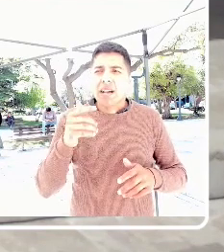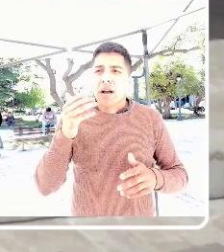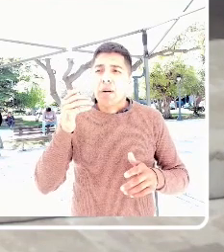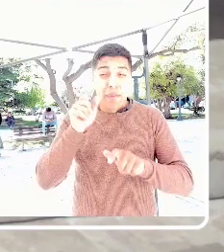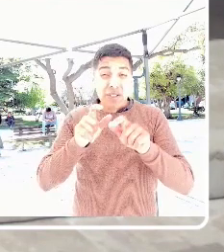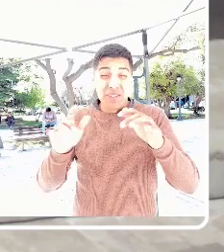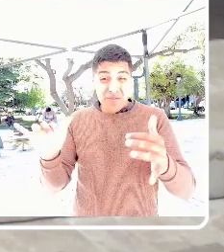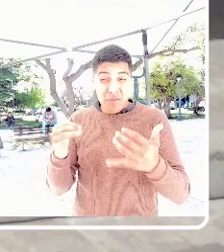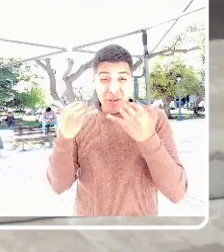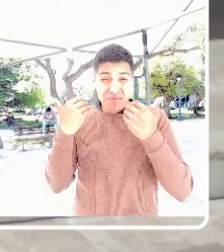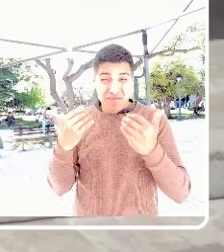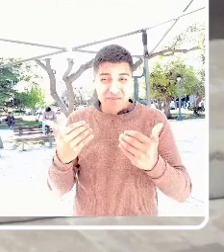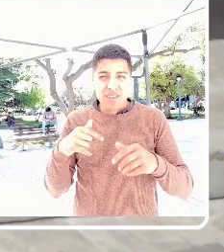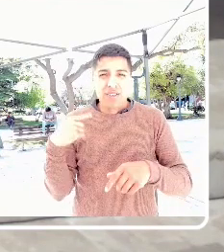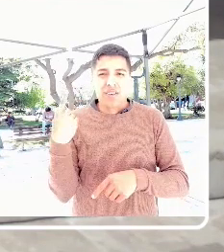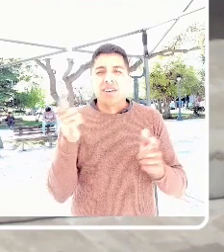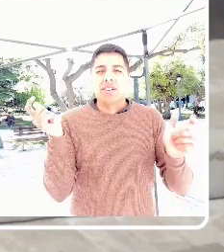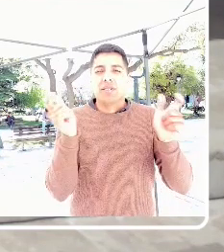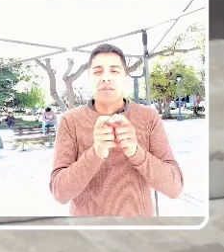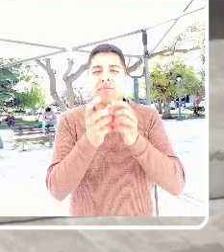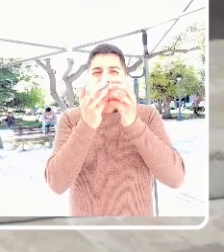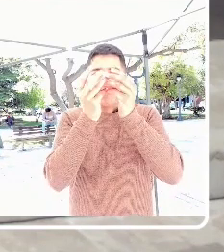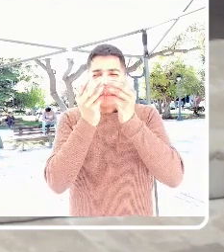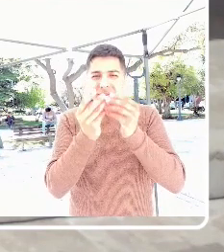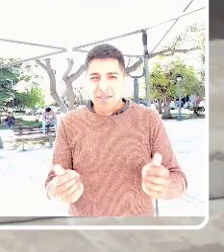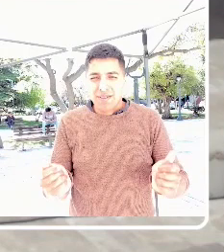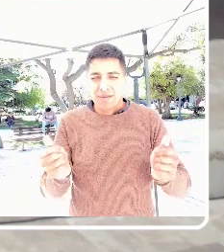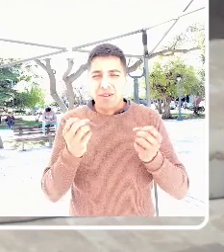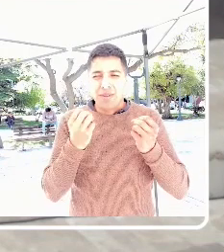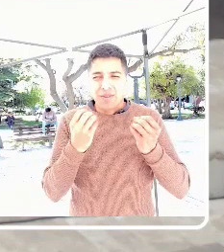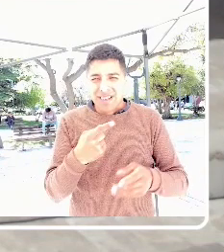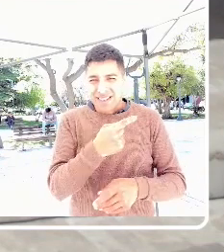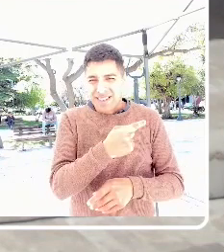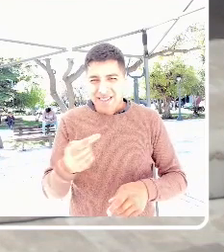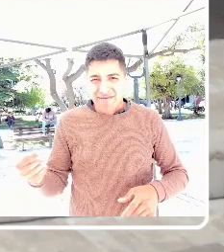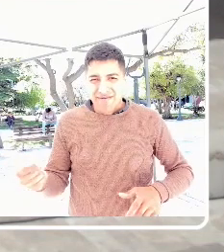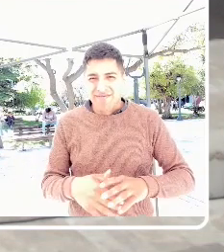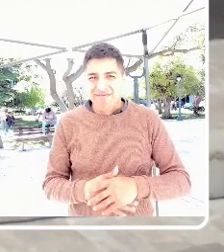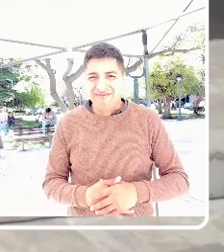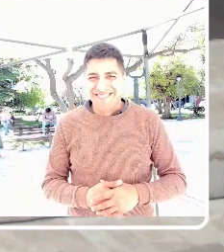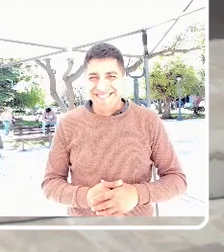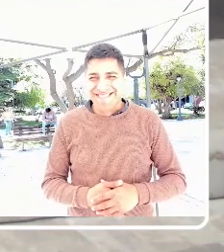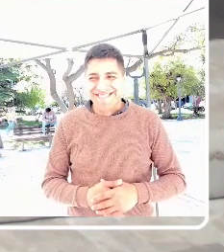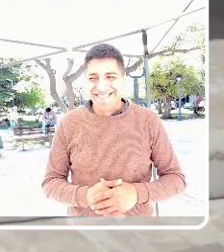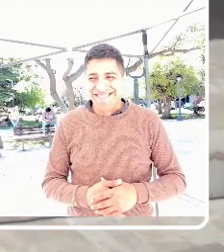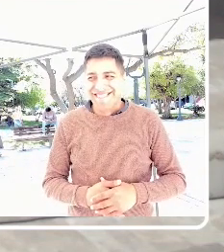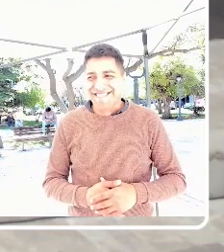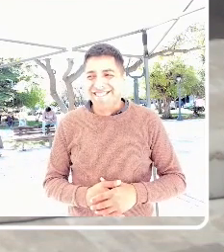vecinos, se da por terminada la sesión. Tengan ustedes buenos días y mejor semana.